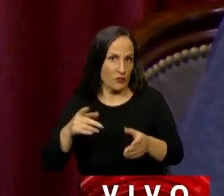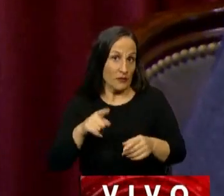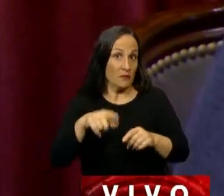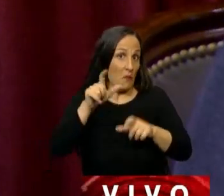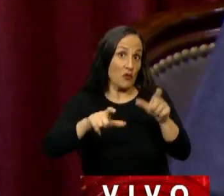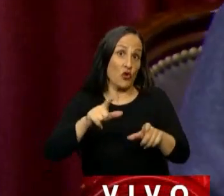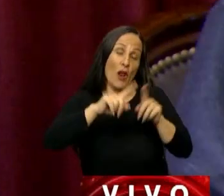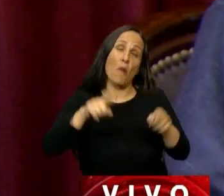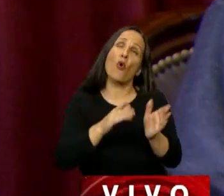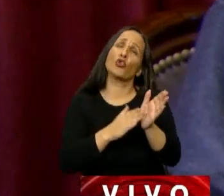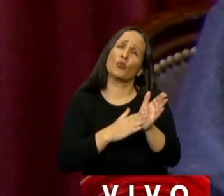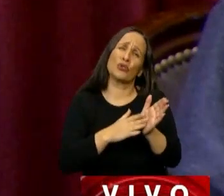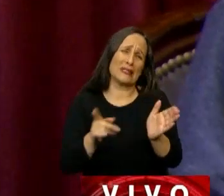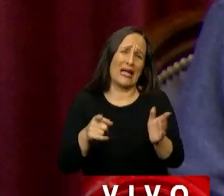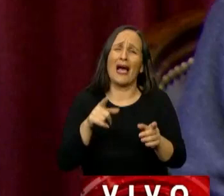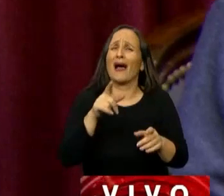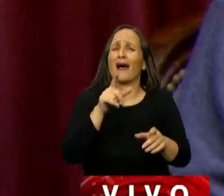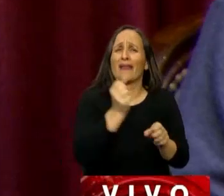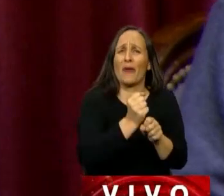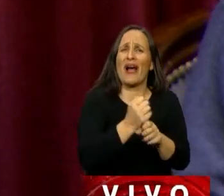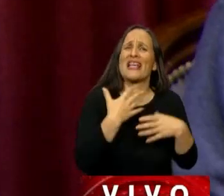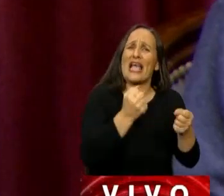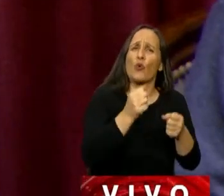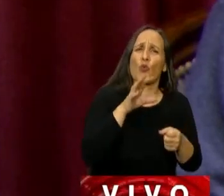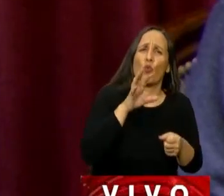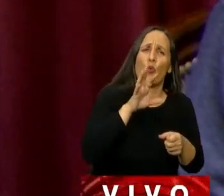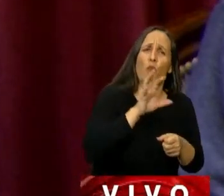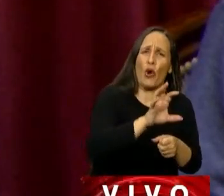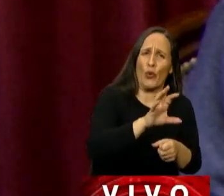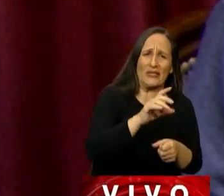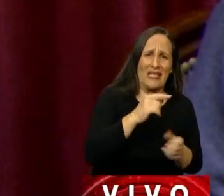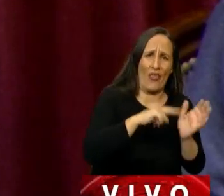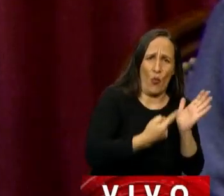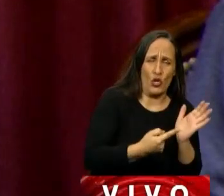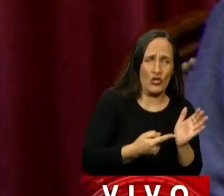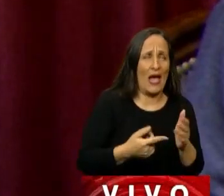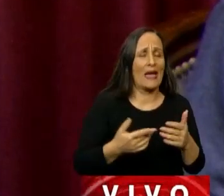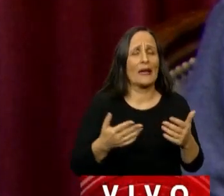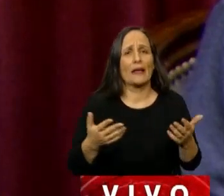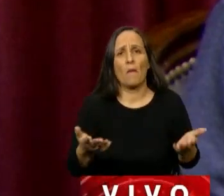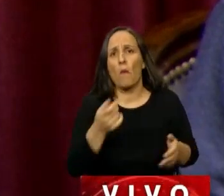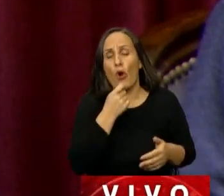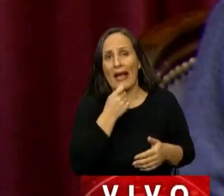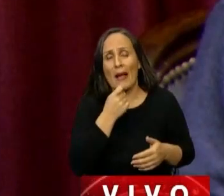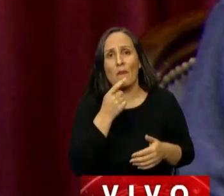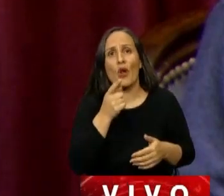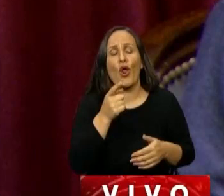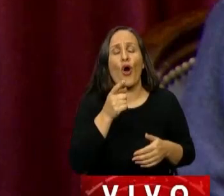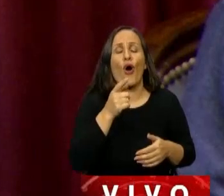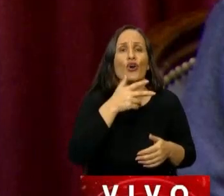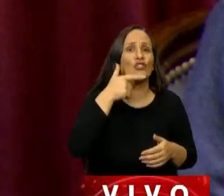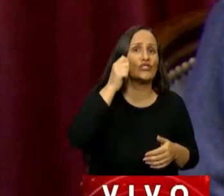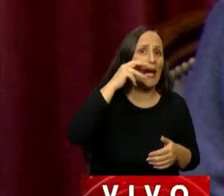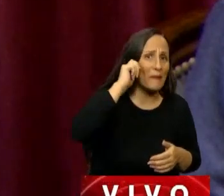Como monotributistas, muchos trabajadores de la salud en los municipios de la provincia de Buenos Aires, como en el caso de San